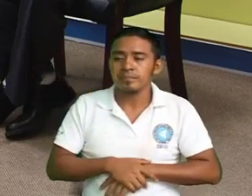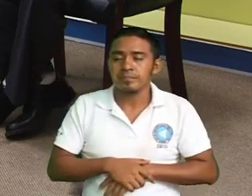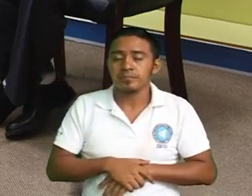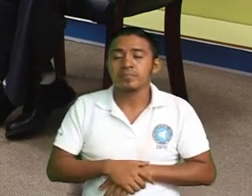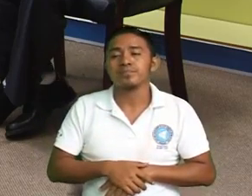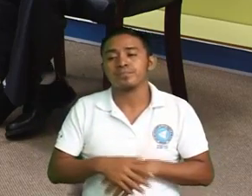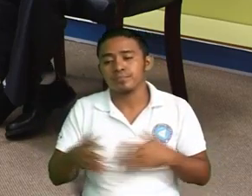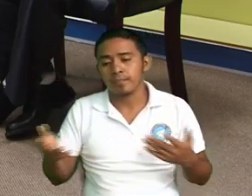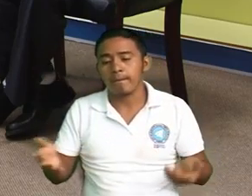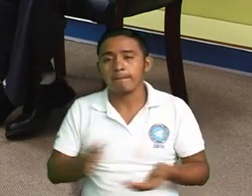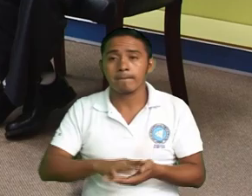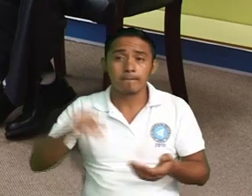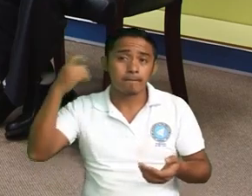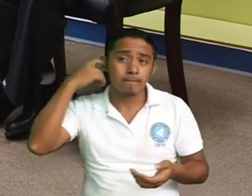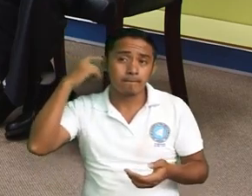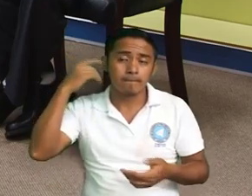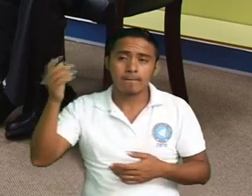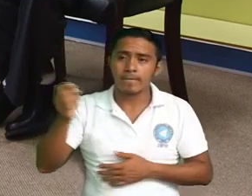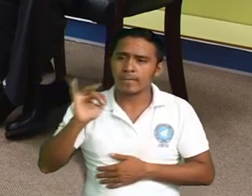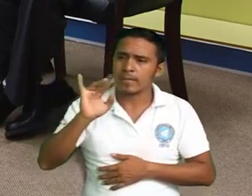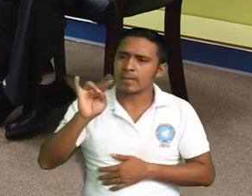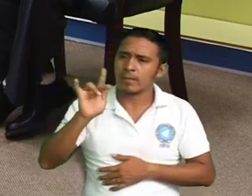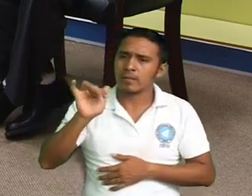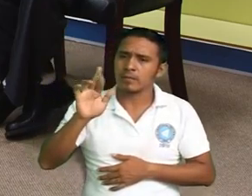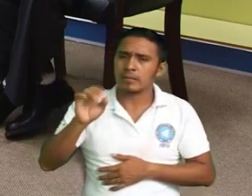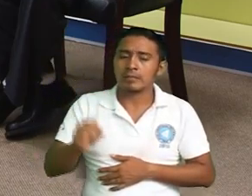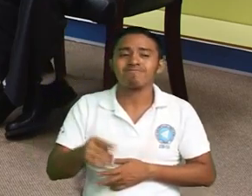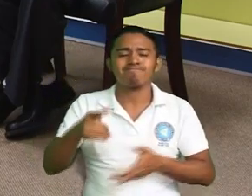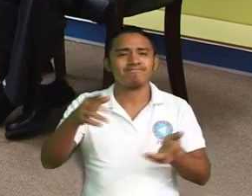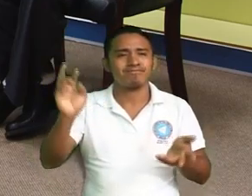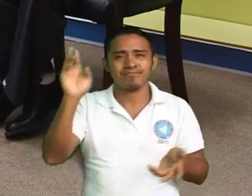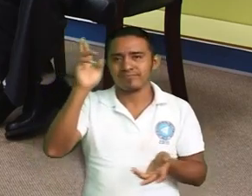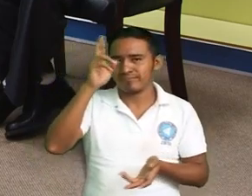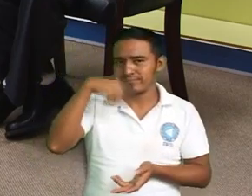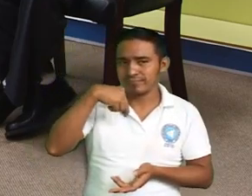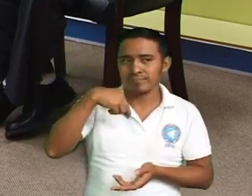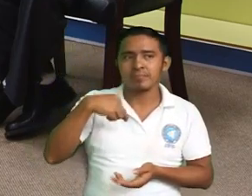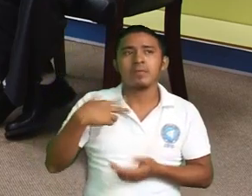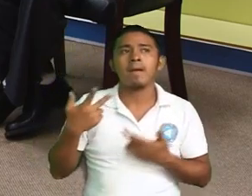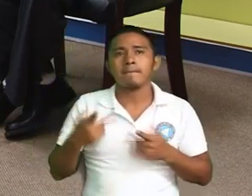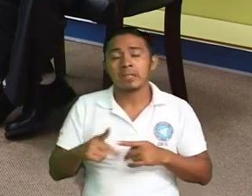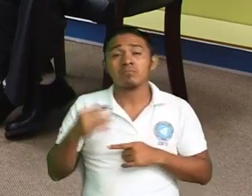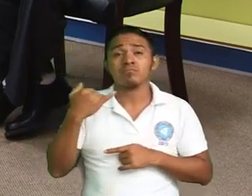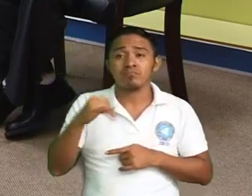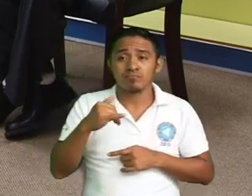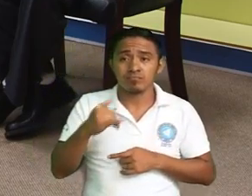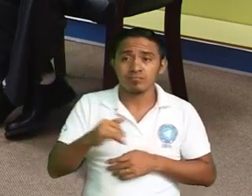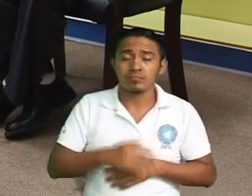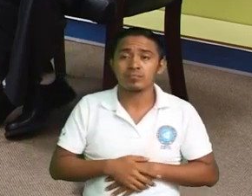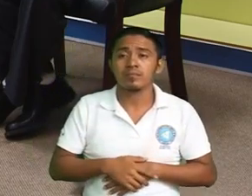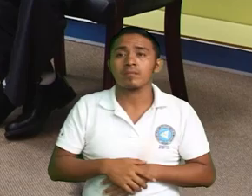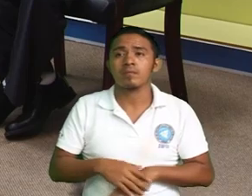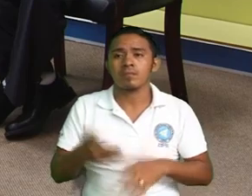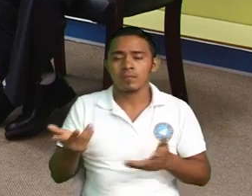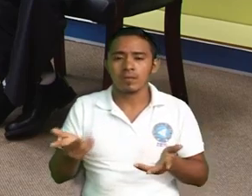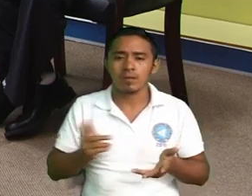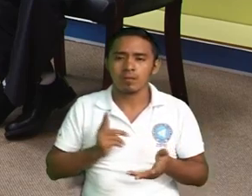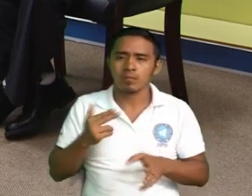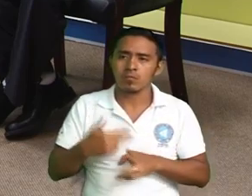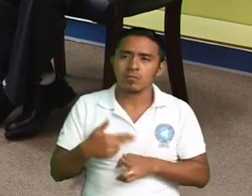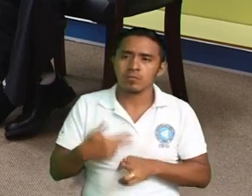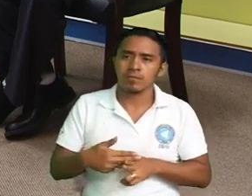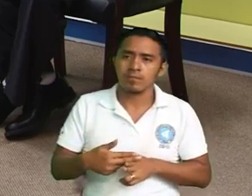interno generalmente es muy rara las infecciones del oído interno, ¿ves? Pero sí se dan. Hay una patología que se